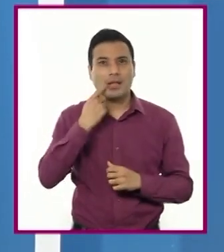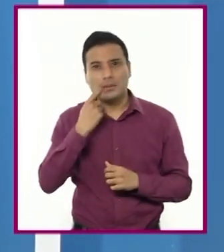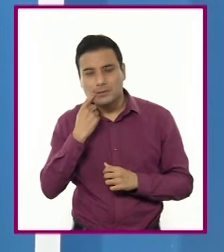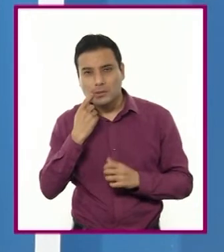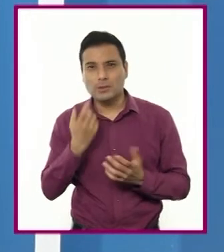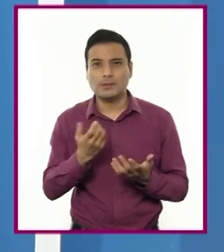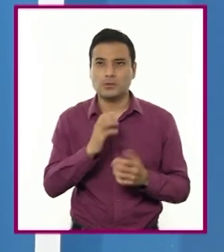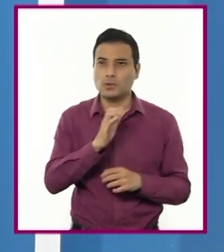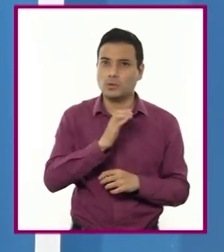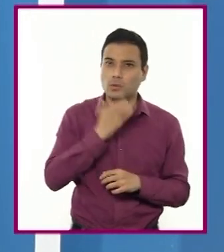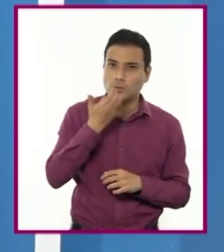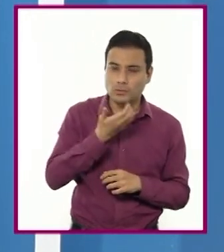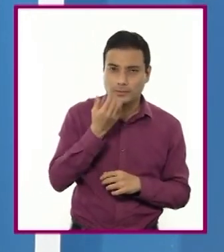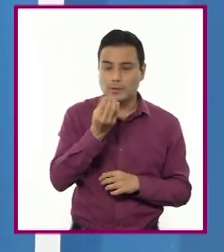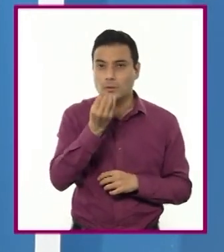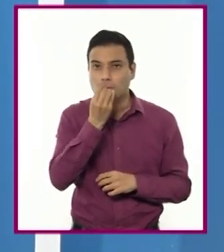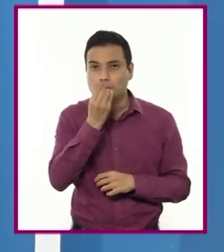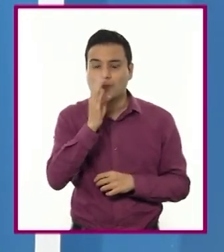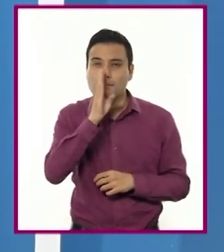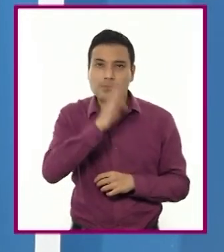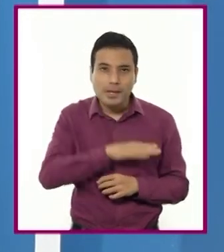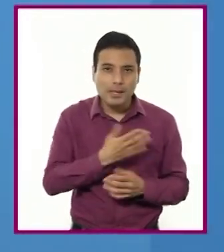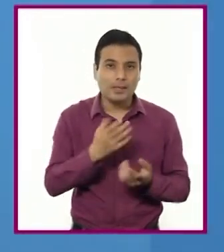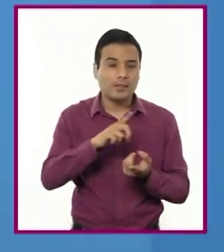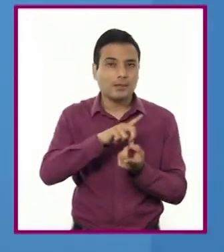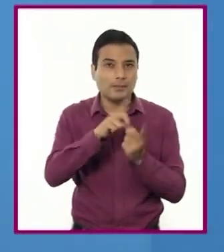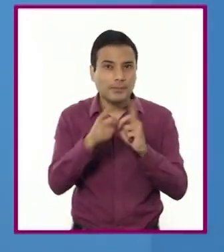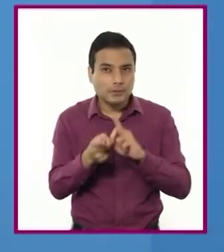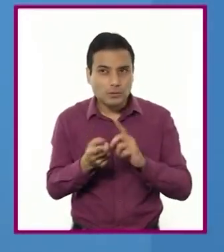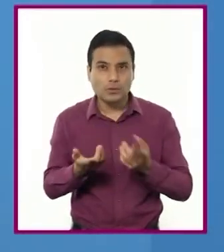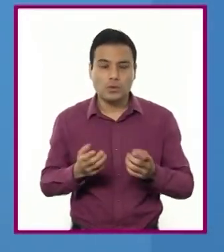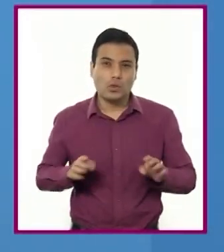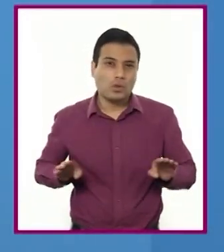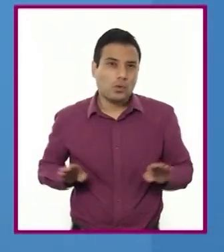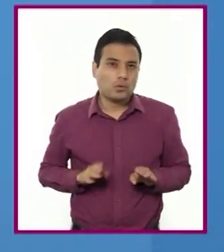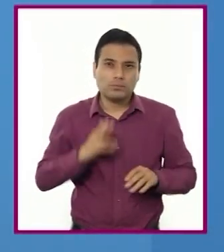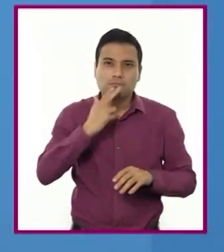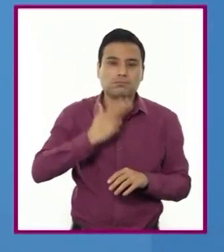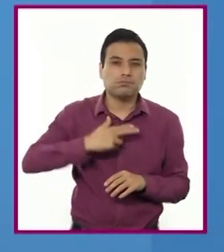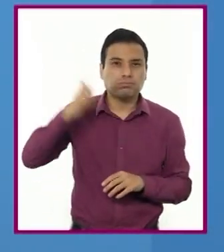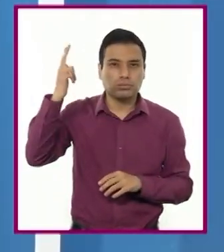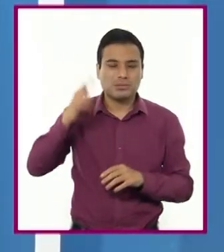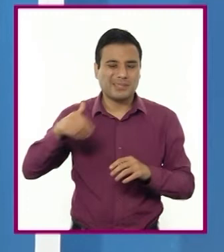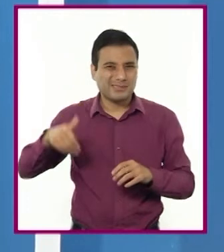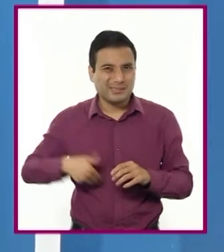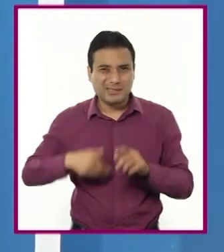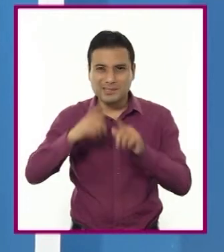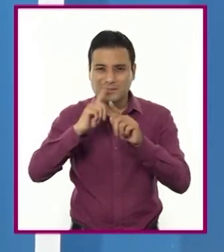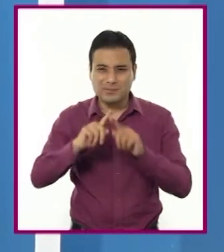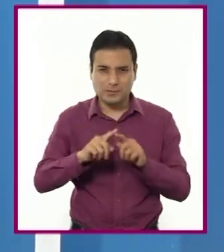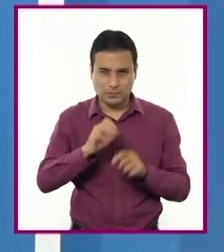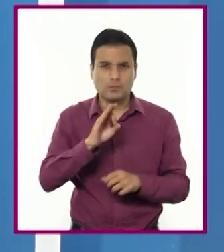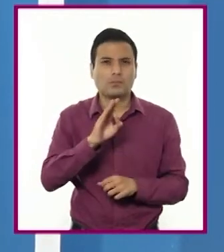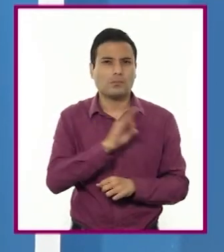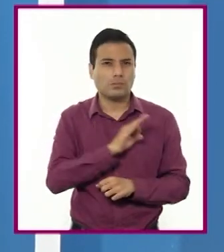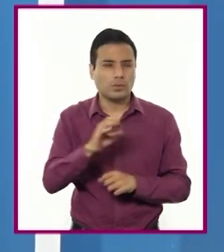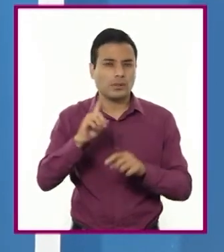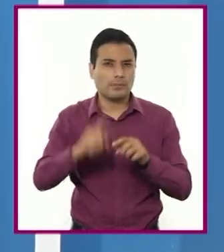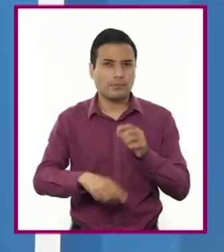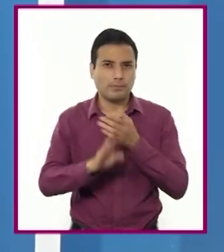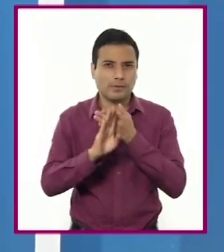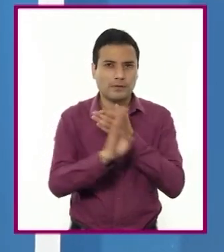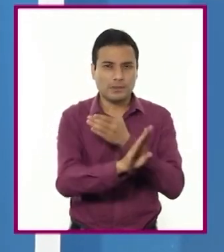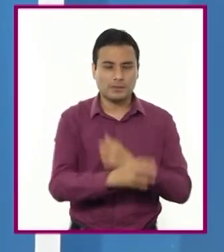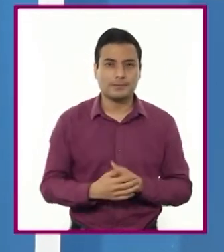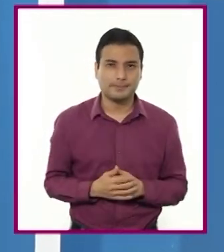malos hábitos de alimentación, depresión, conductas suicidas y accidentes, pueden prevenirse con la